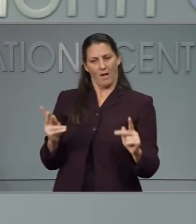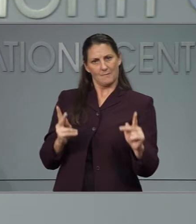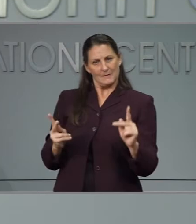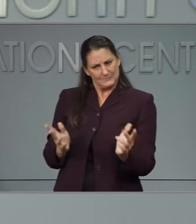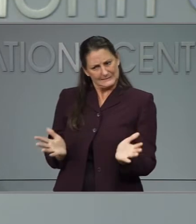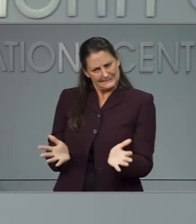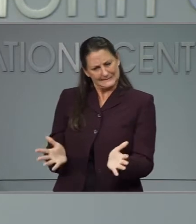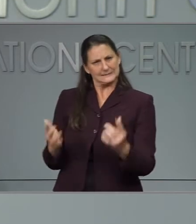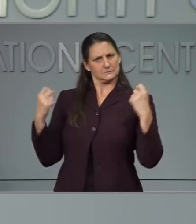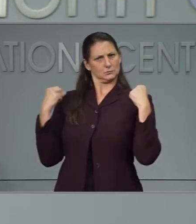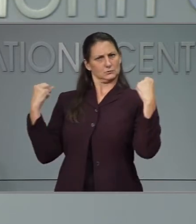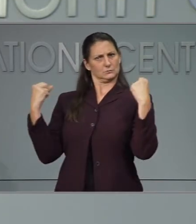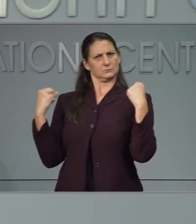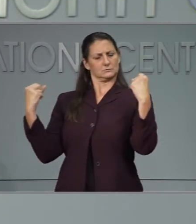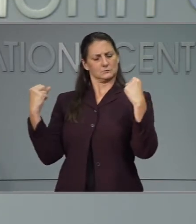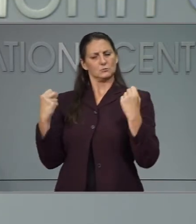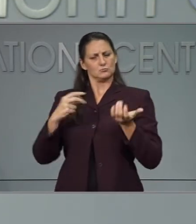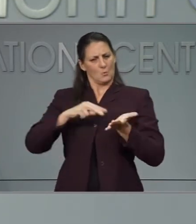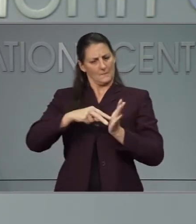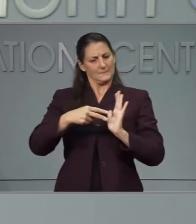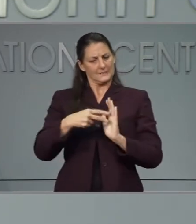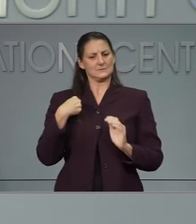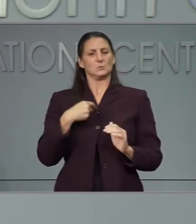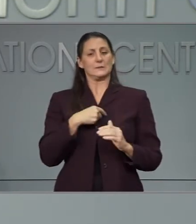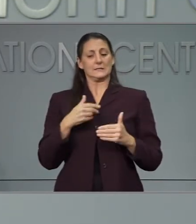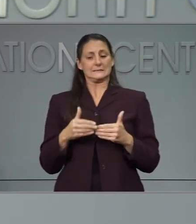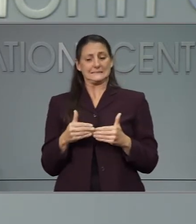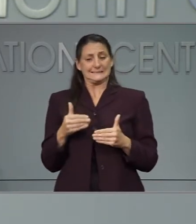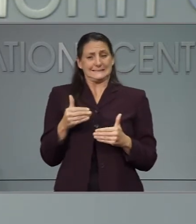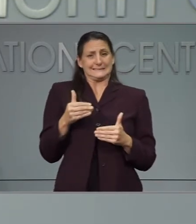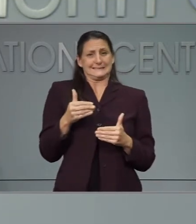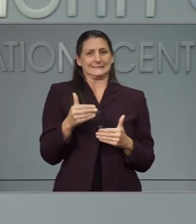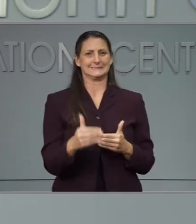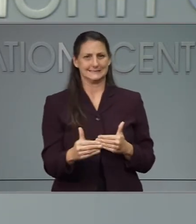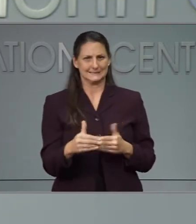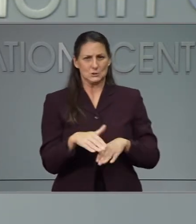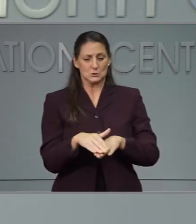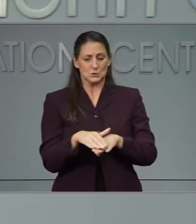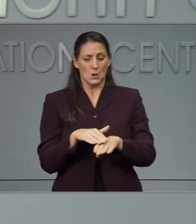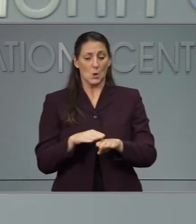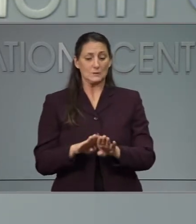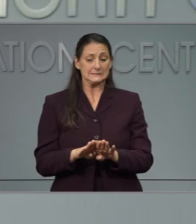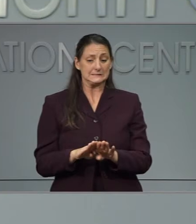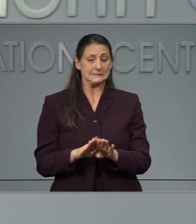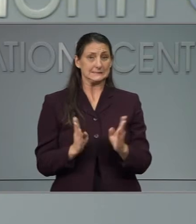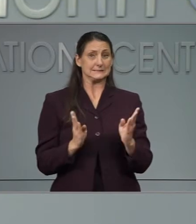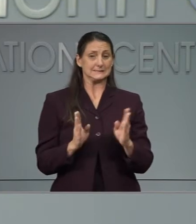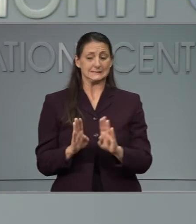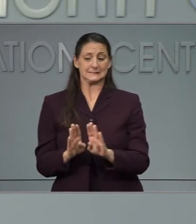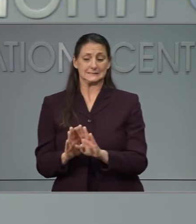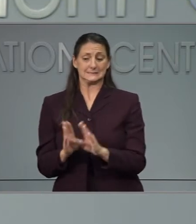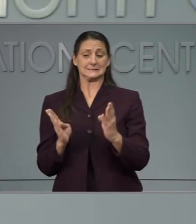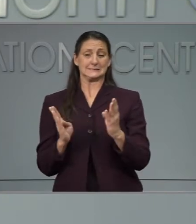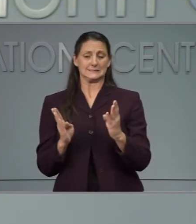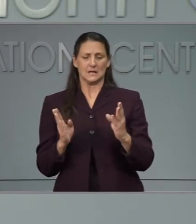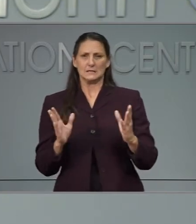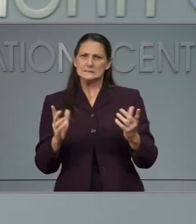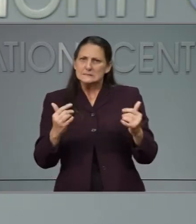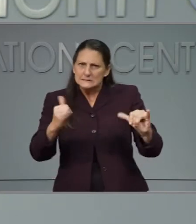es un interruptor gradual. Estamos tomando un paso cuidadosamente y esperamos